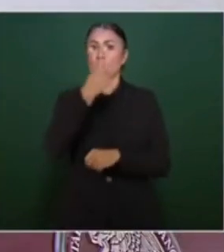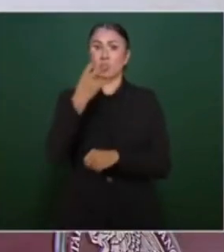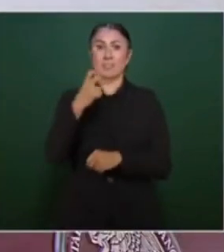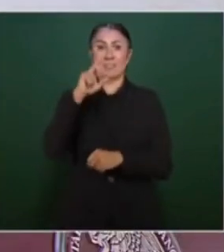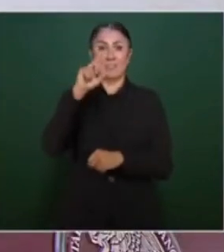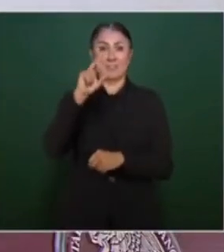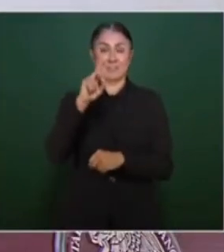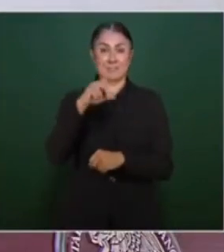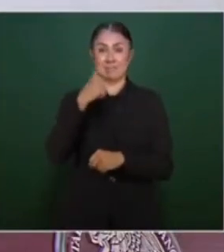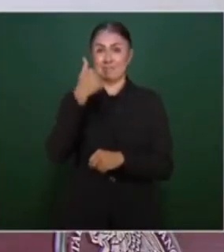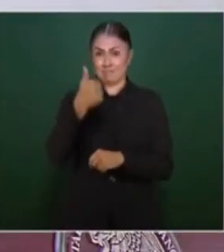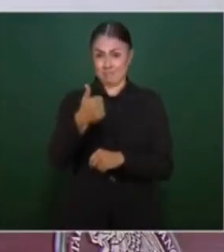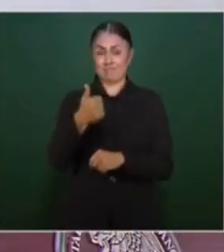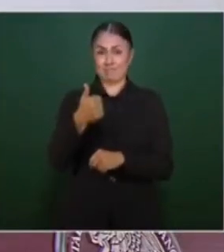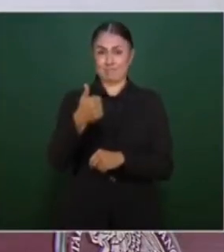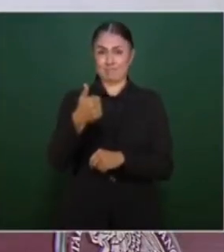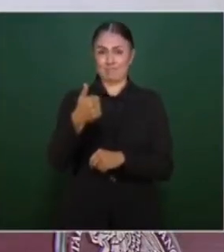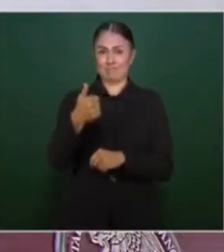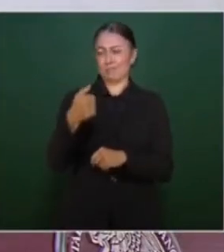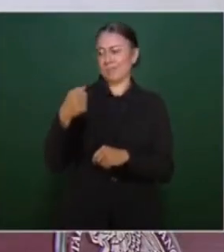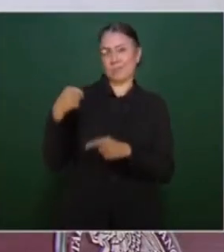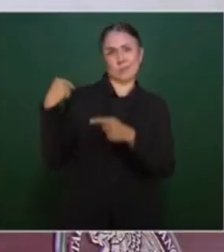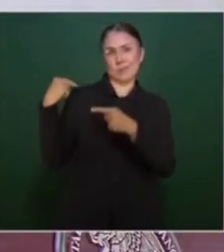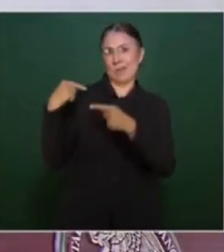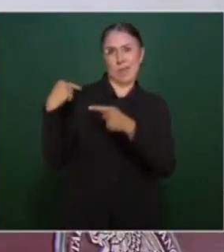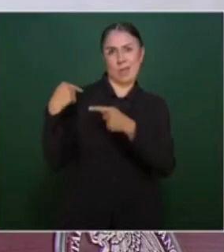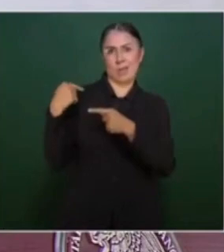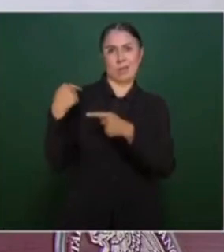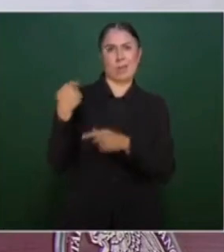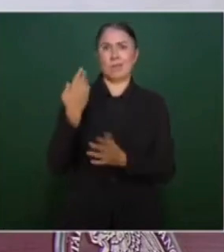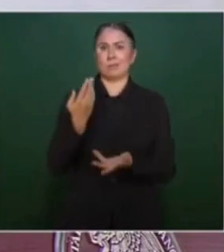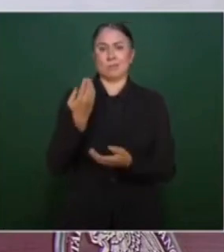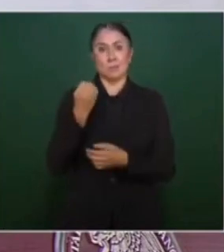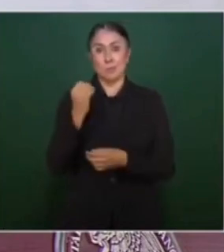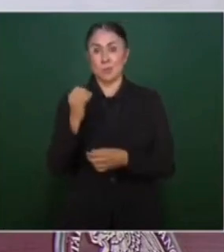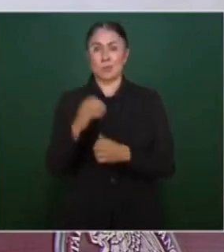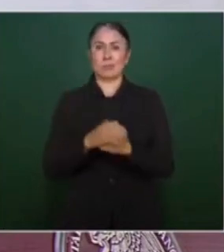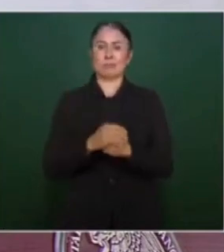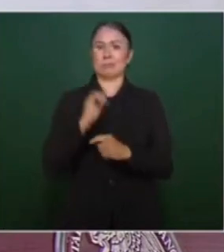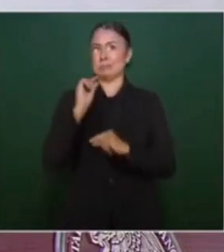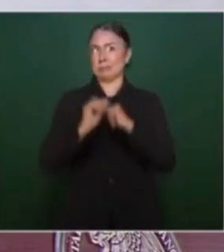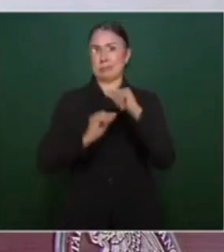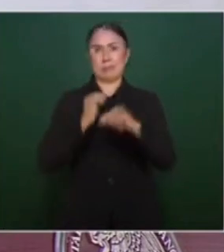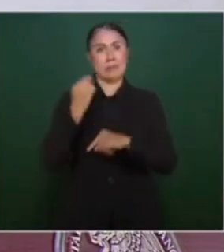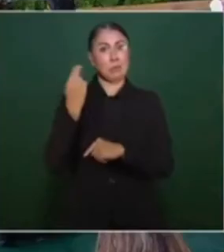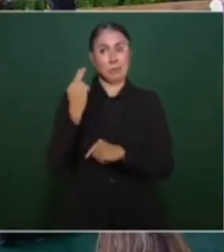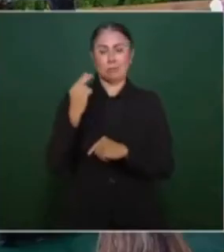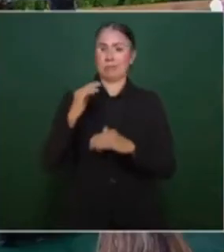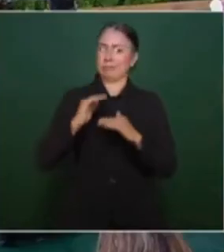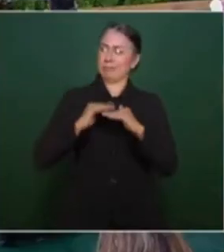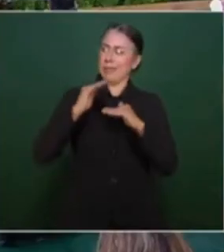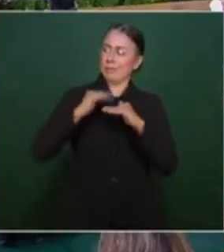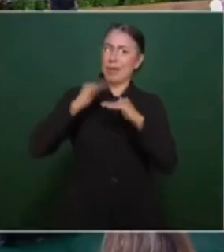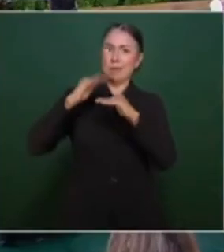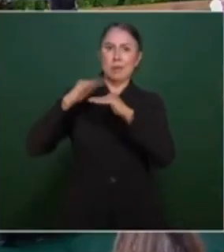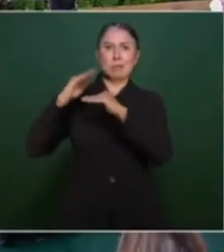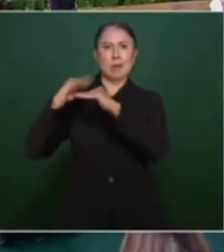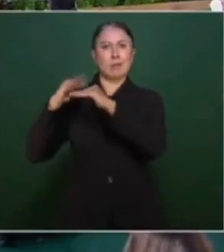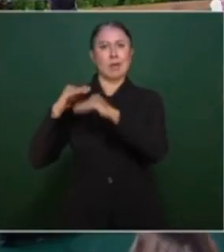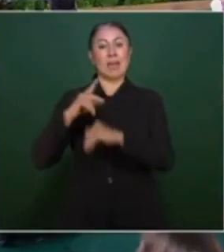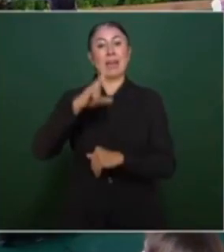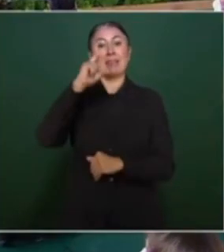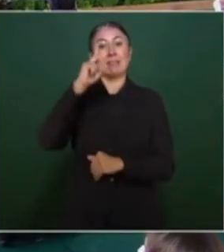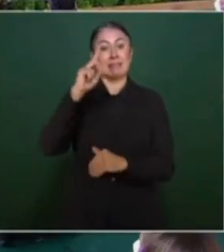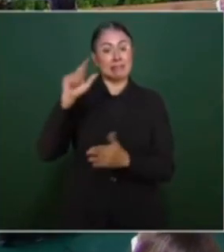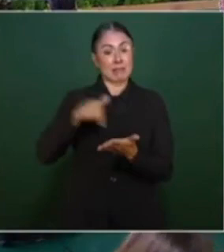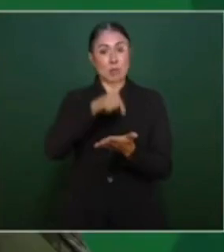236 que se presentaron en el último mes registrado, con una tendencia hacia la alza, pero con el 30 lugar a